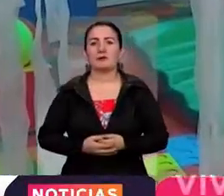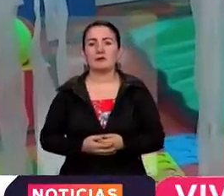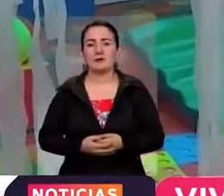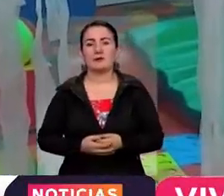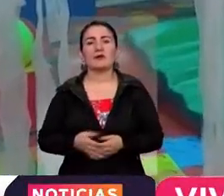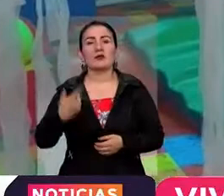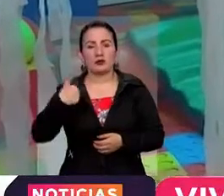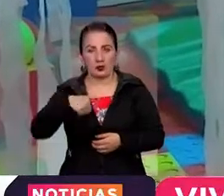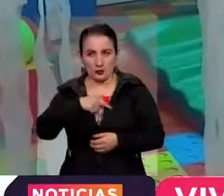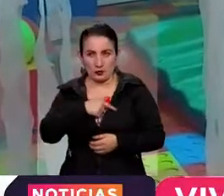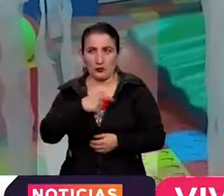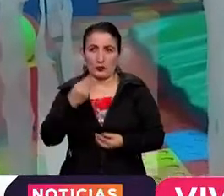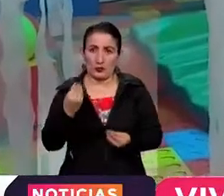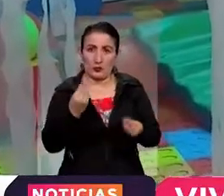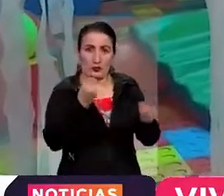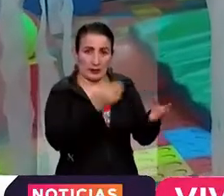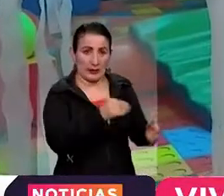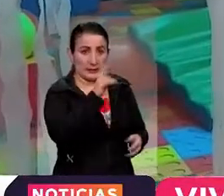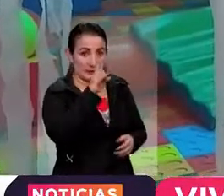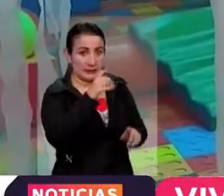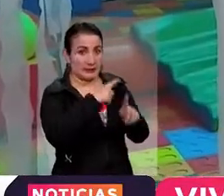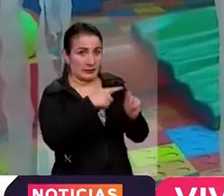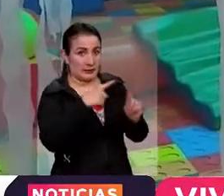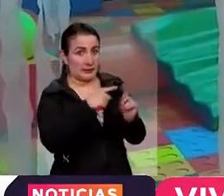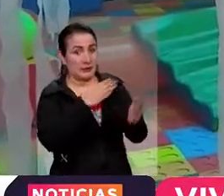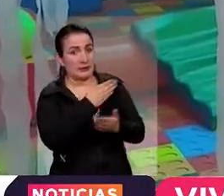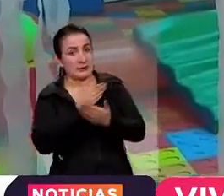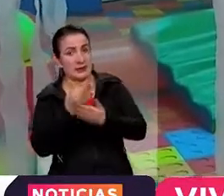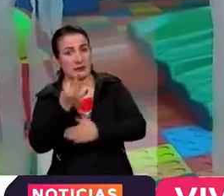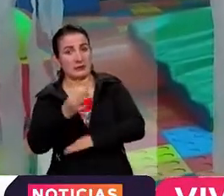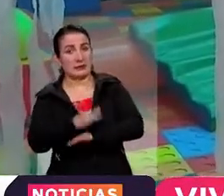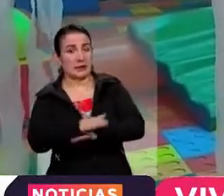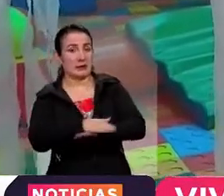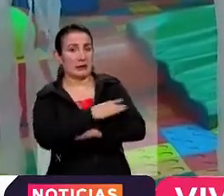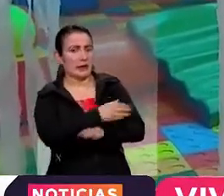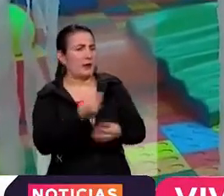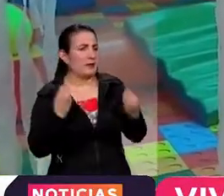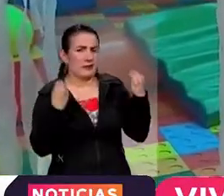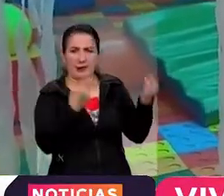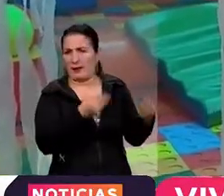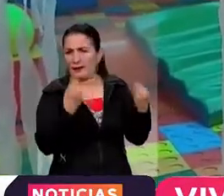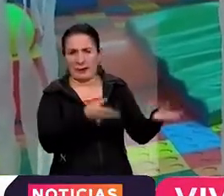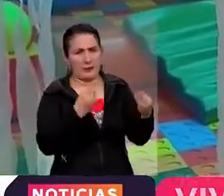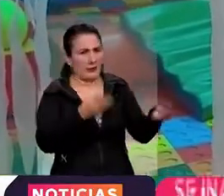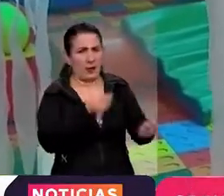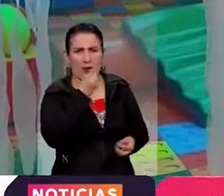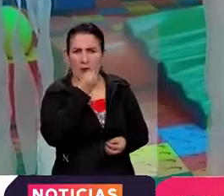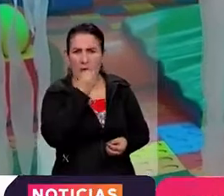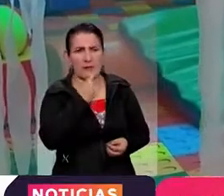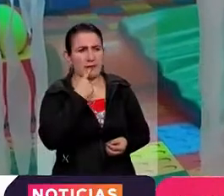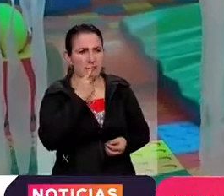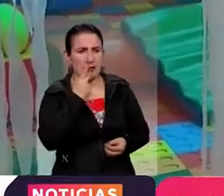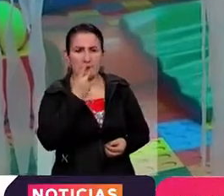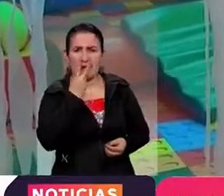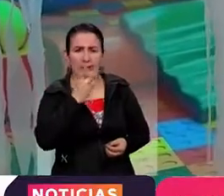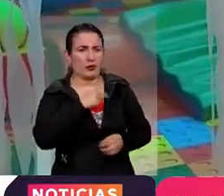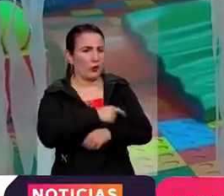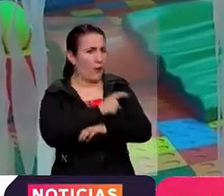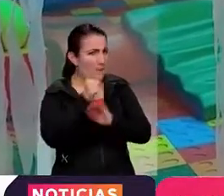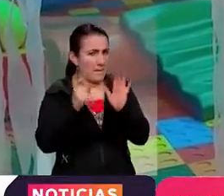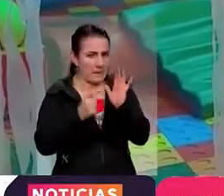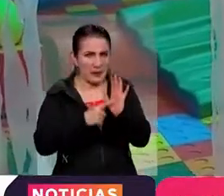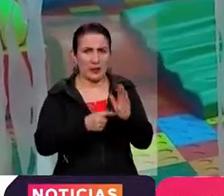lo podemos dejar, bueno, de 7 y media de la mañana a 3 de la tarde, le dan toda la alimentación, pues